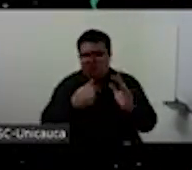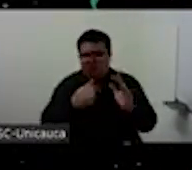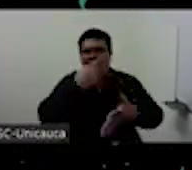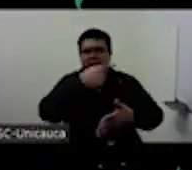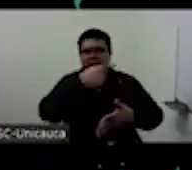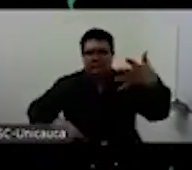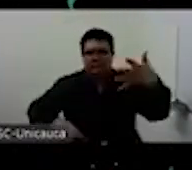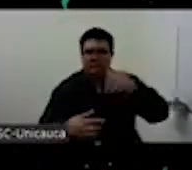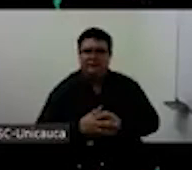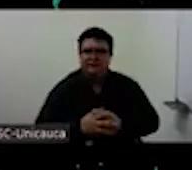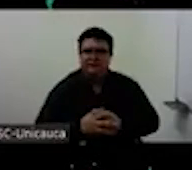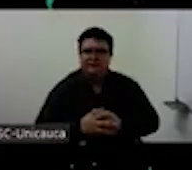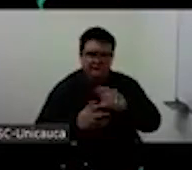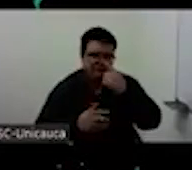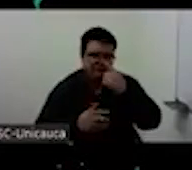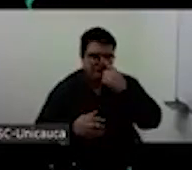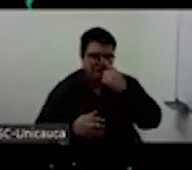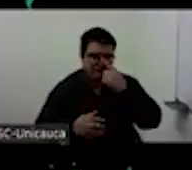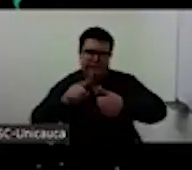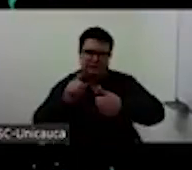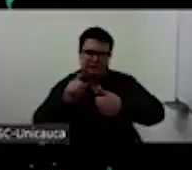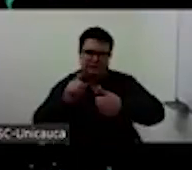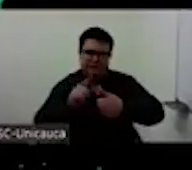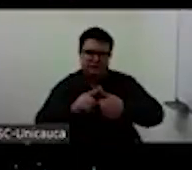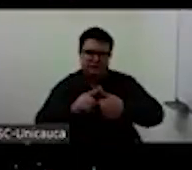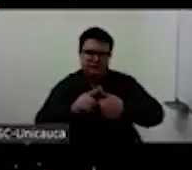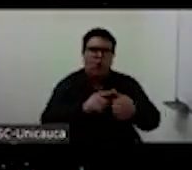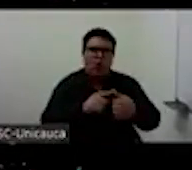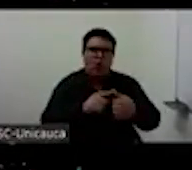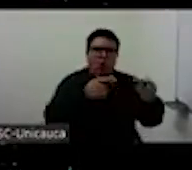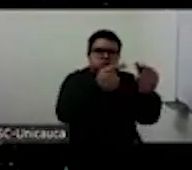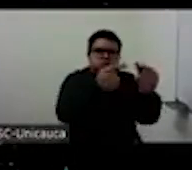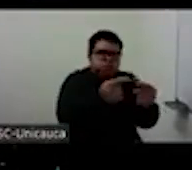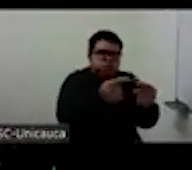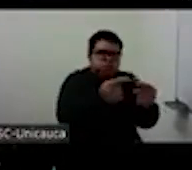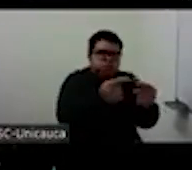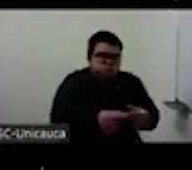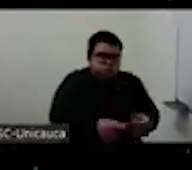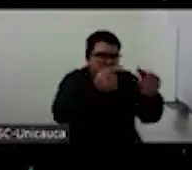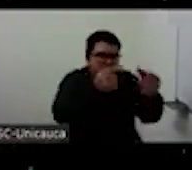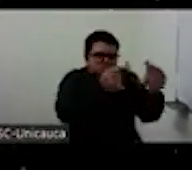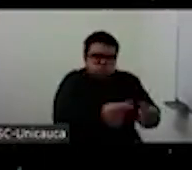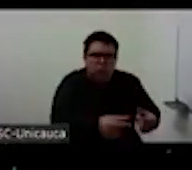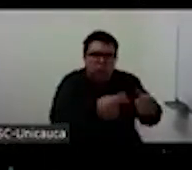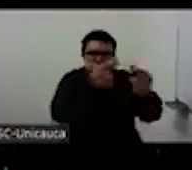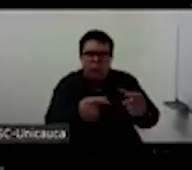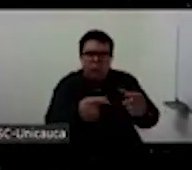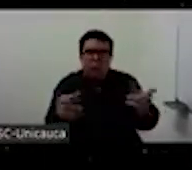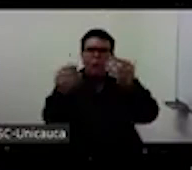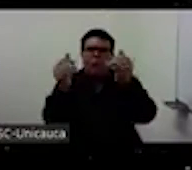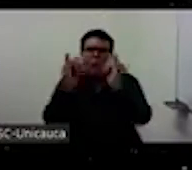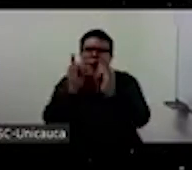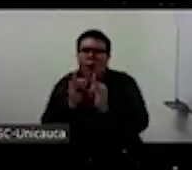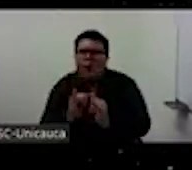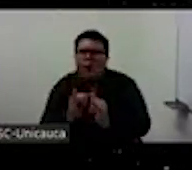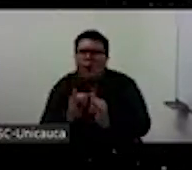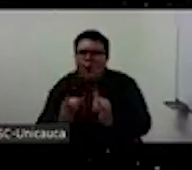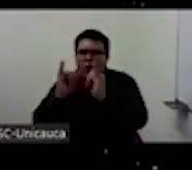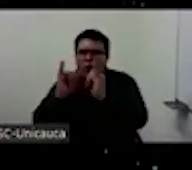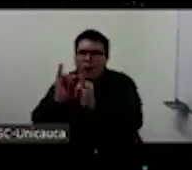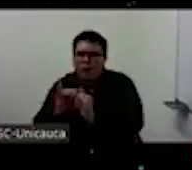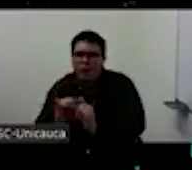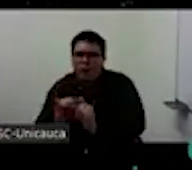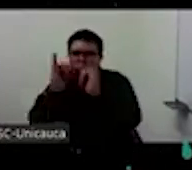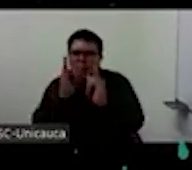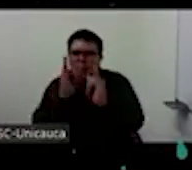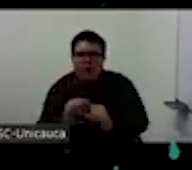clasificar entre gruesas y lanas delgadas, de acuerdo pues a su característica. De esta manera, en